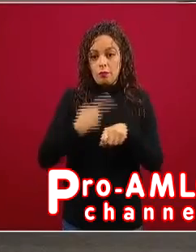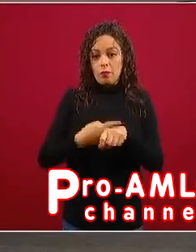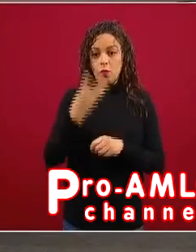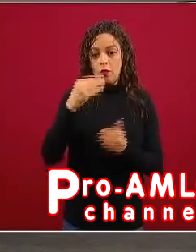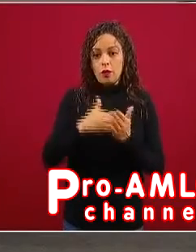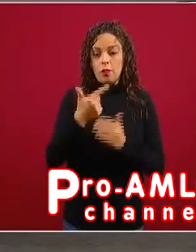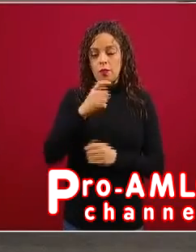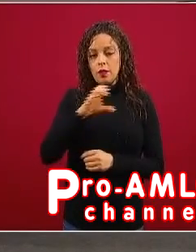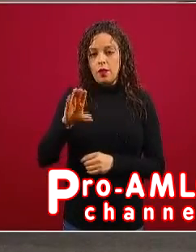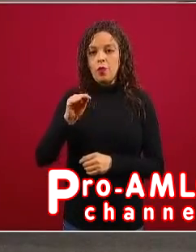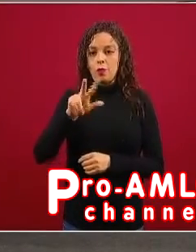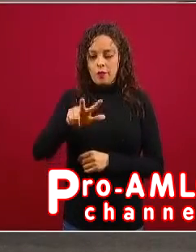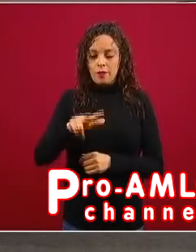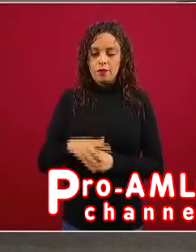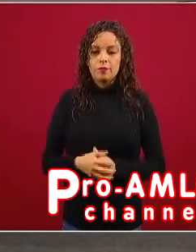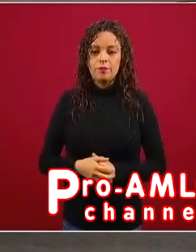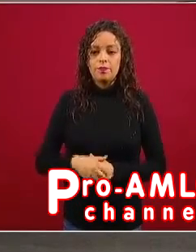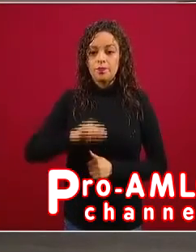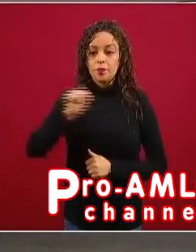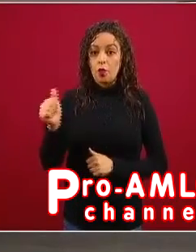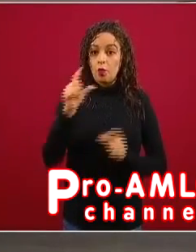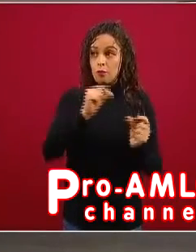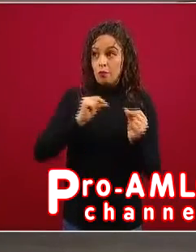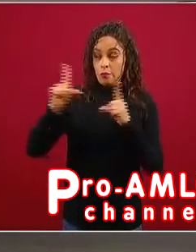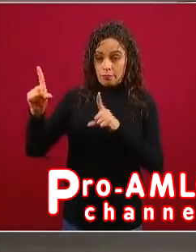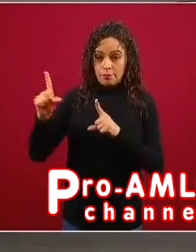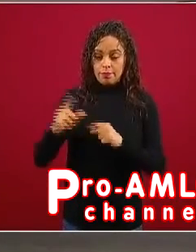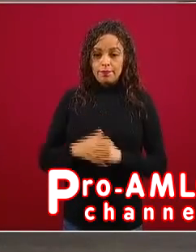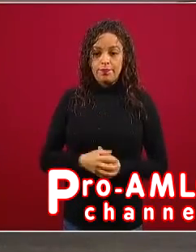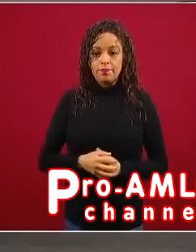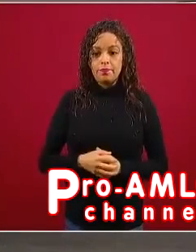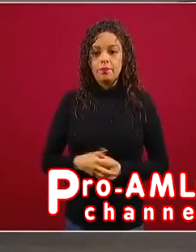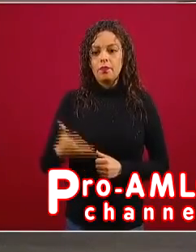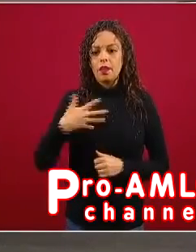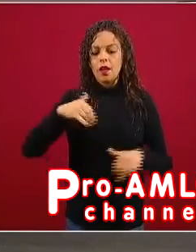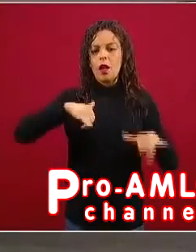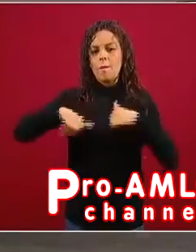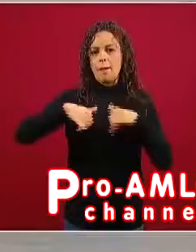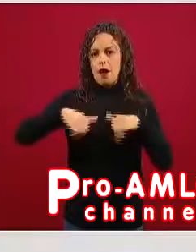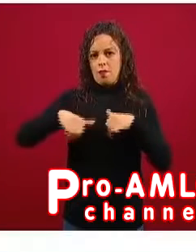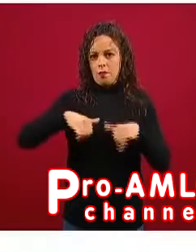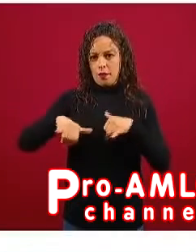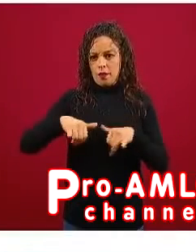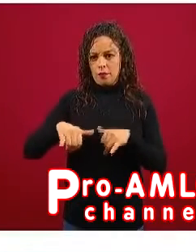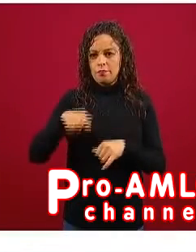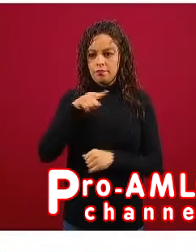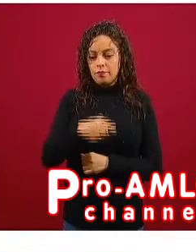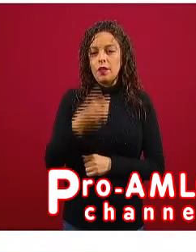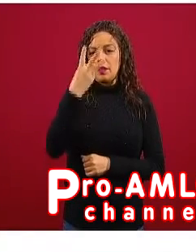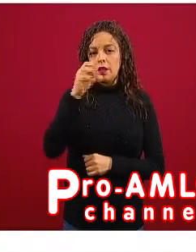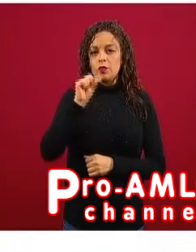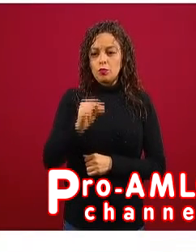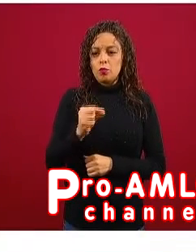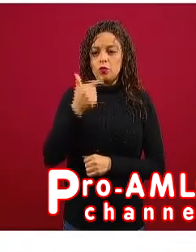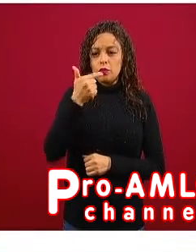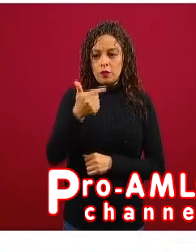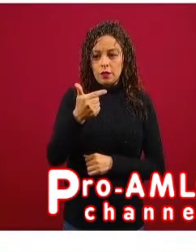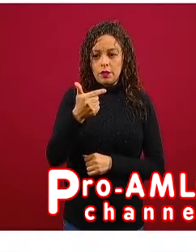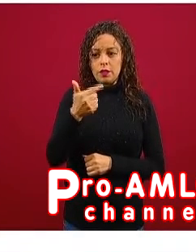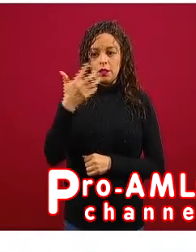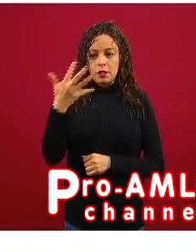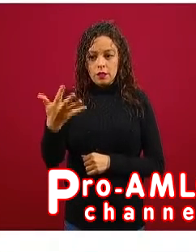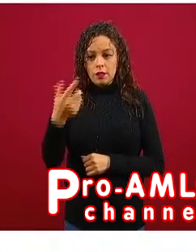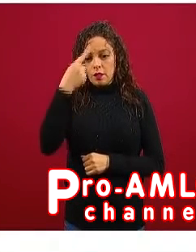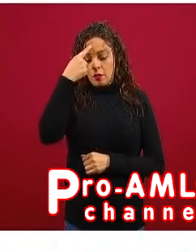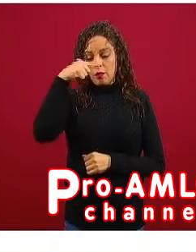4.798. En la siguiente diapositiva vemos ahora sí el mapa por tasa de incidencia, 3.75, la tasa de incidencia por